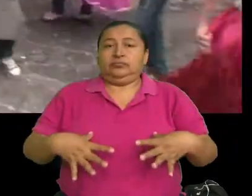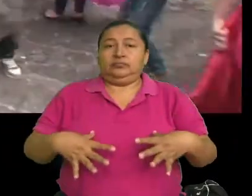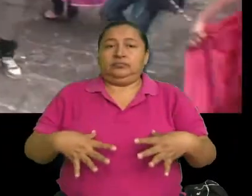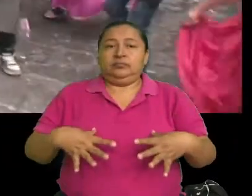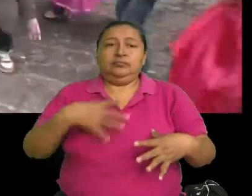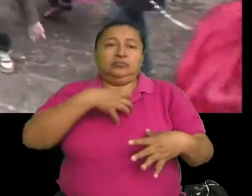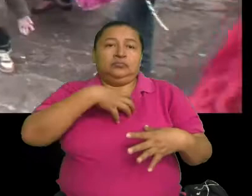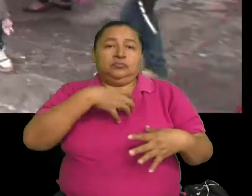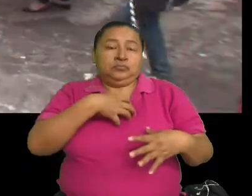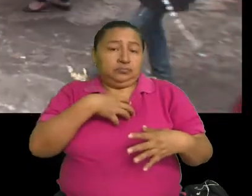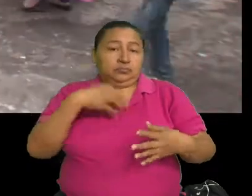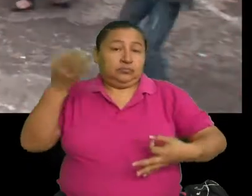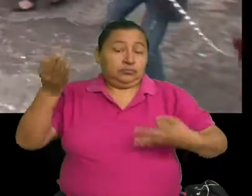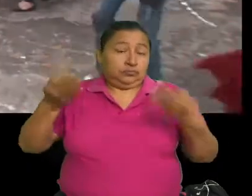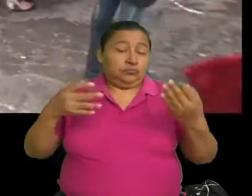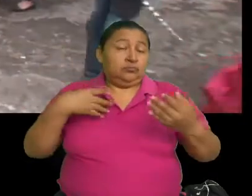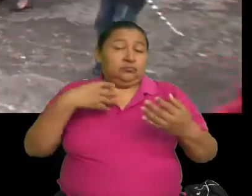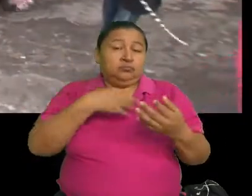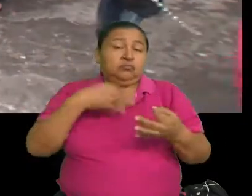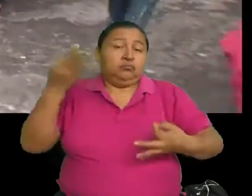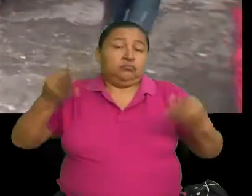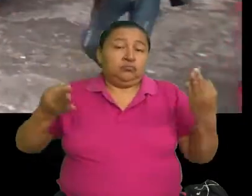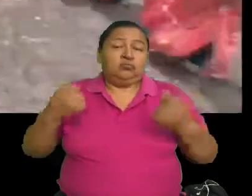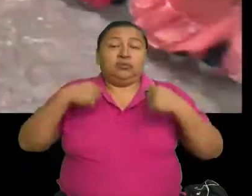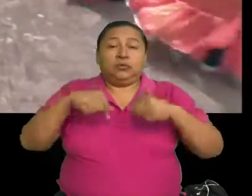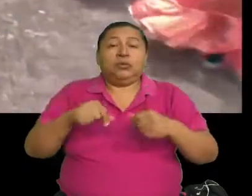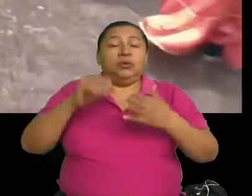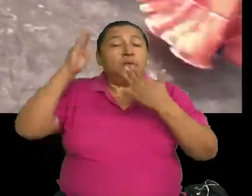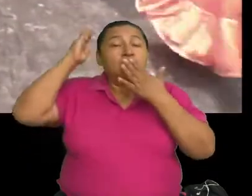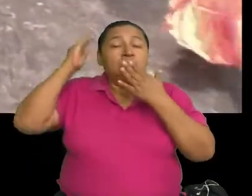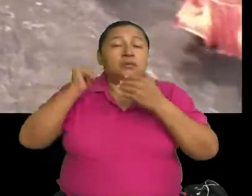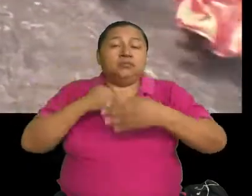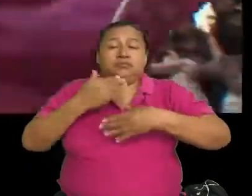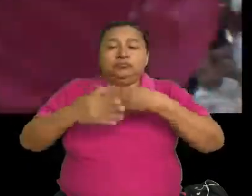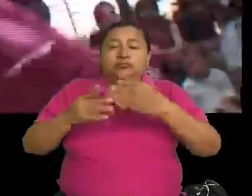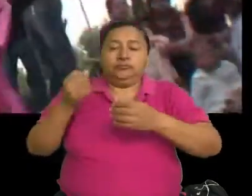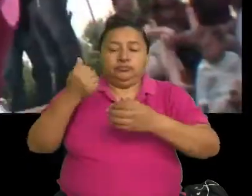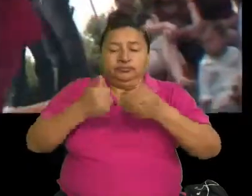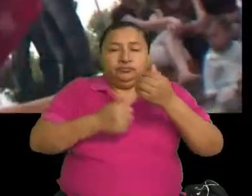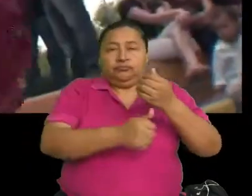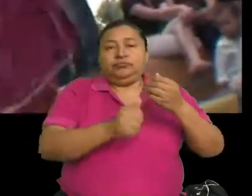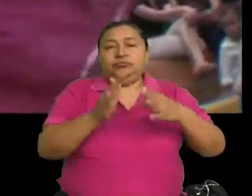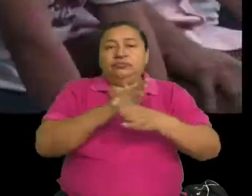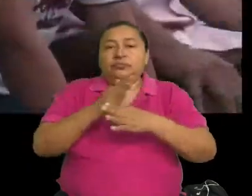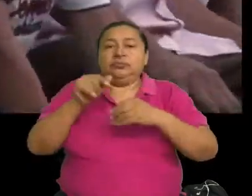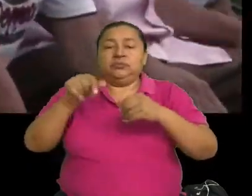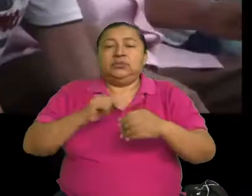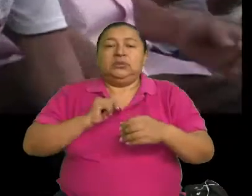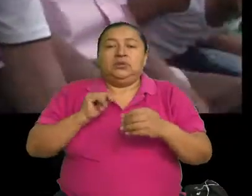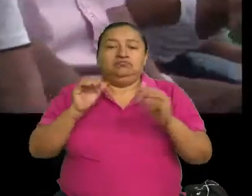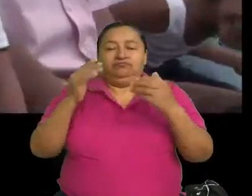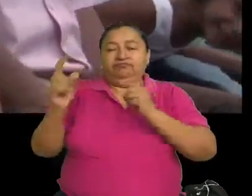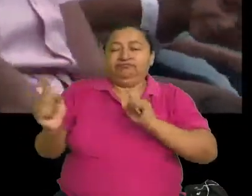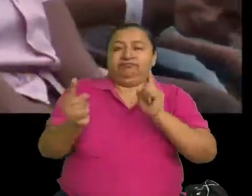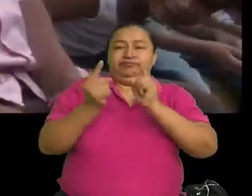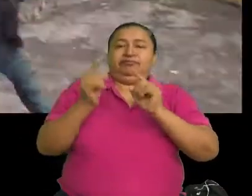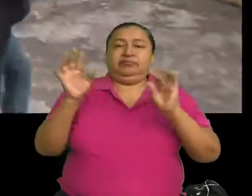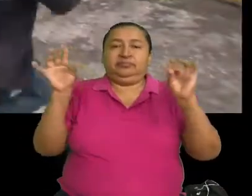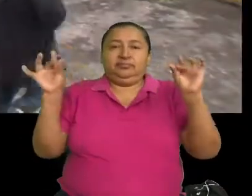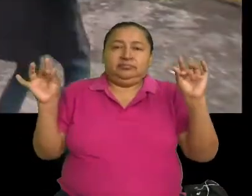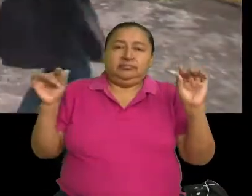bastante folclóricos del quehacer cotidiano del indígena relegado de los ciclos de poder, dice, contrastando en la realidad burguesa, que quiere